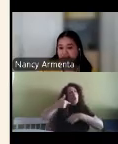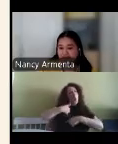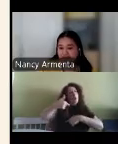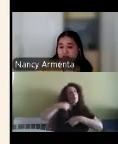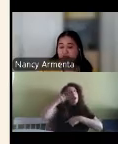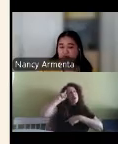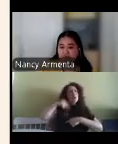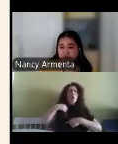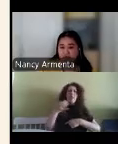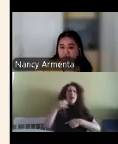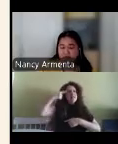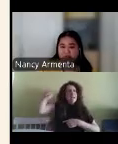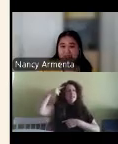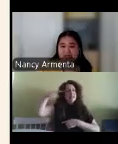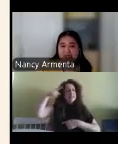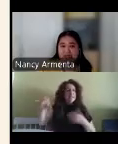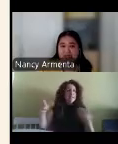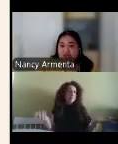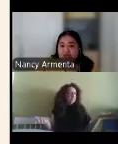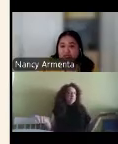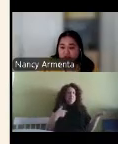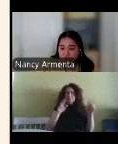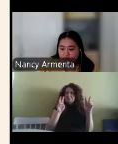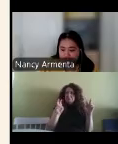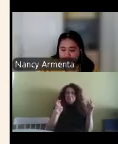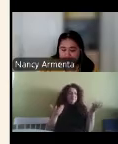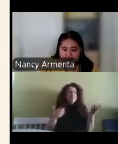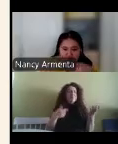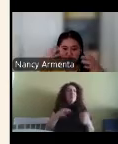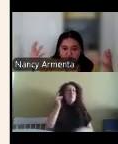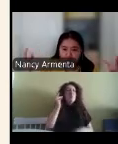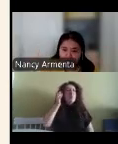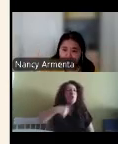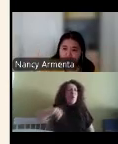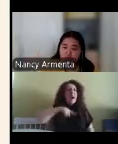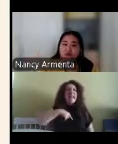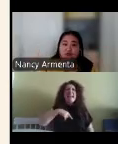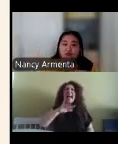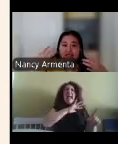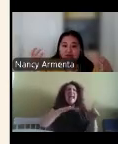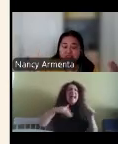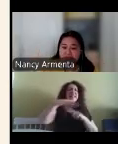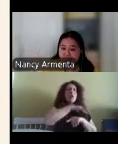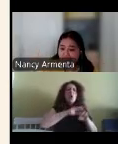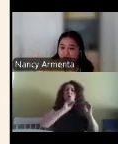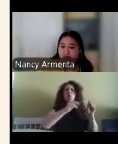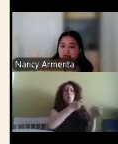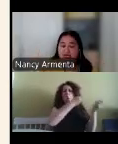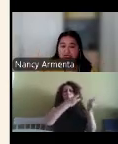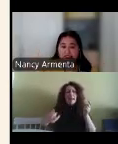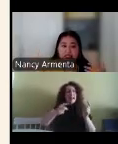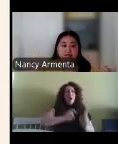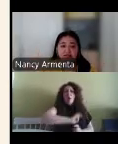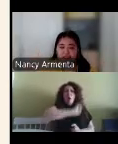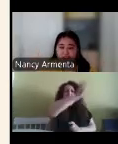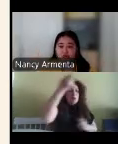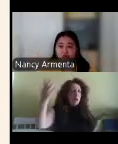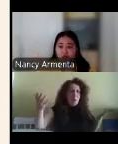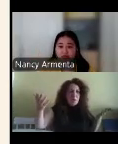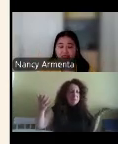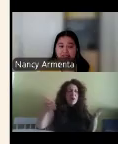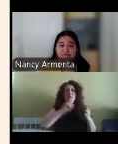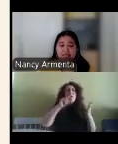tienes que saberlo cuando ya eres nueva. Recordar que son mujeres que vienen de otro entorno, de otros sistemas sanitarios, que hay estas